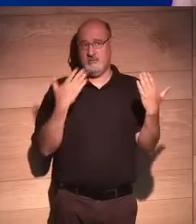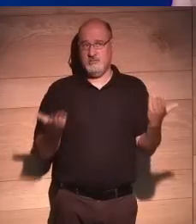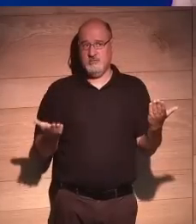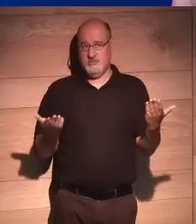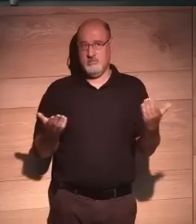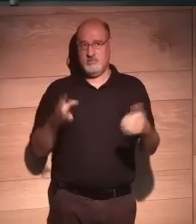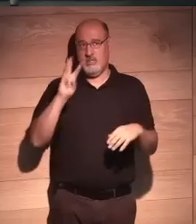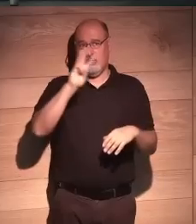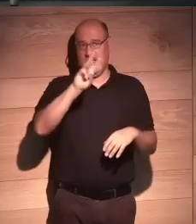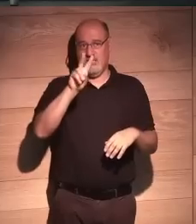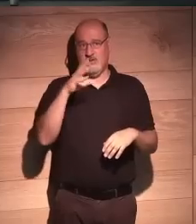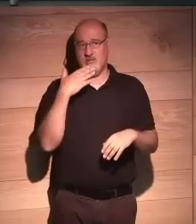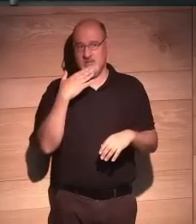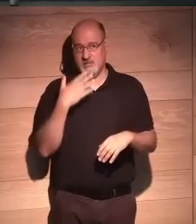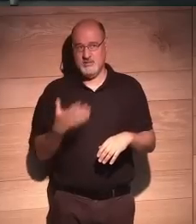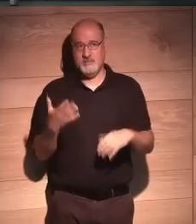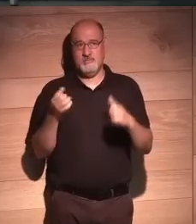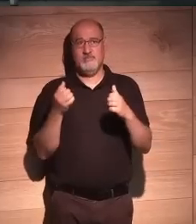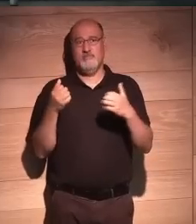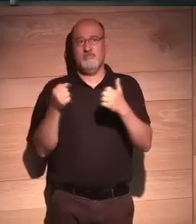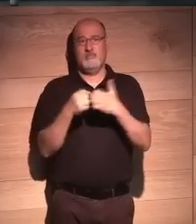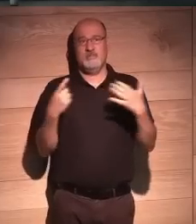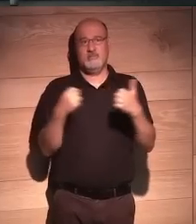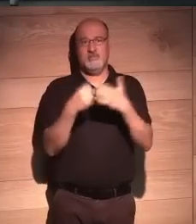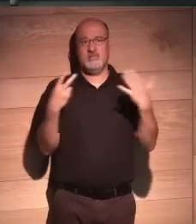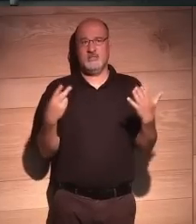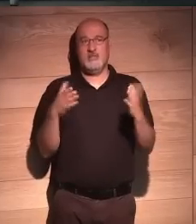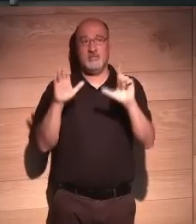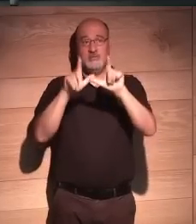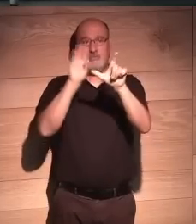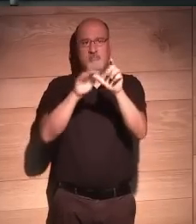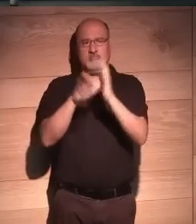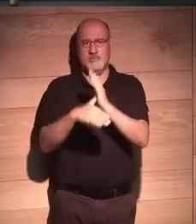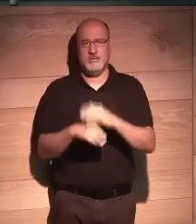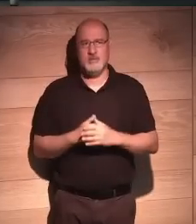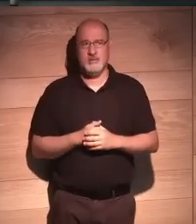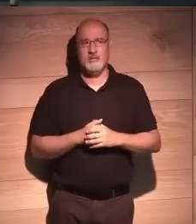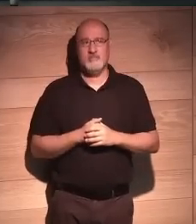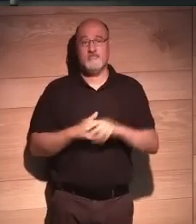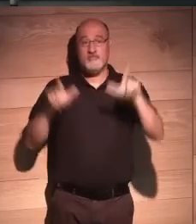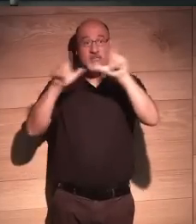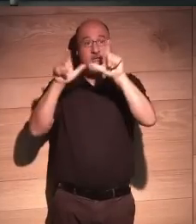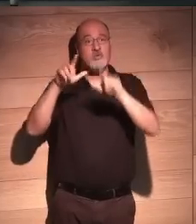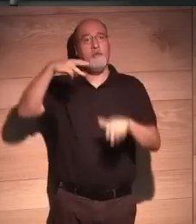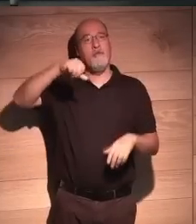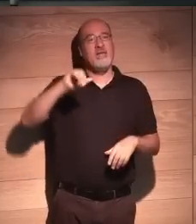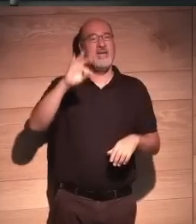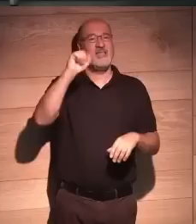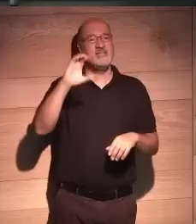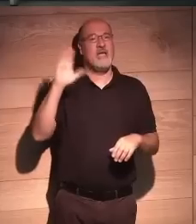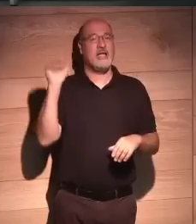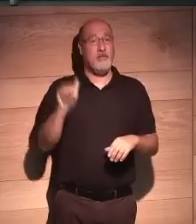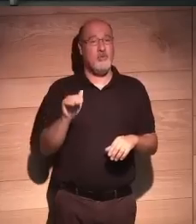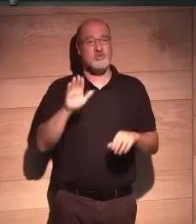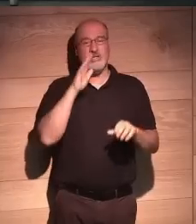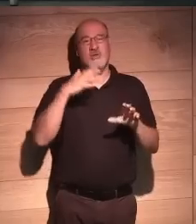años. Ahora tengo 32. 32 años, tenía has llegado tarde a la 27. tele. Es maravilloso Me decía que había eso. llegado tarde a la tele. y María pensaba, Teresa Campos llegó a la tele con 40 años. Sí.